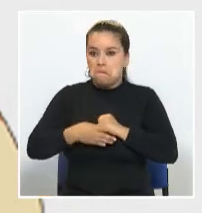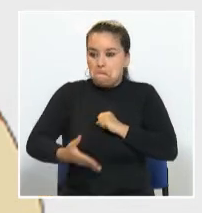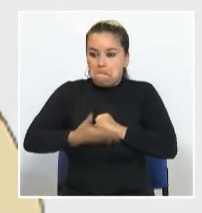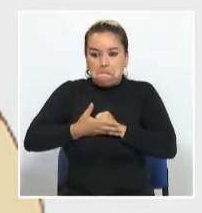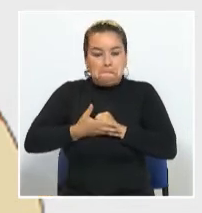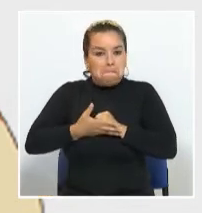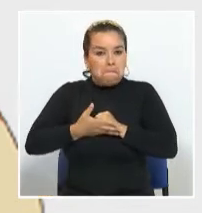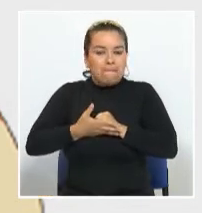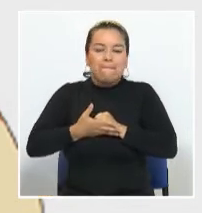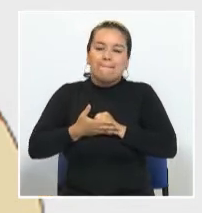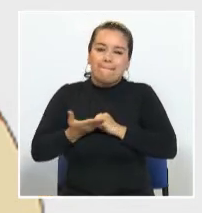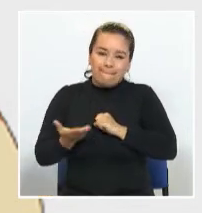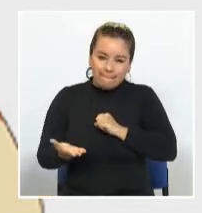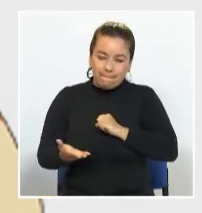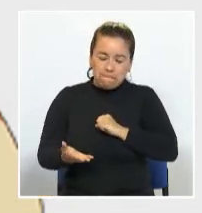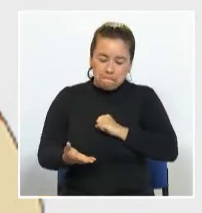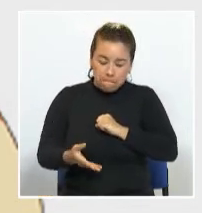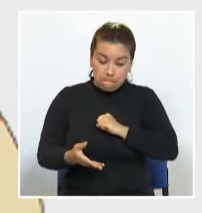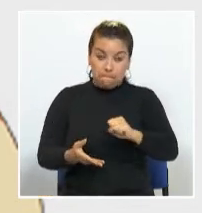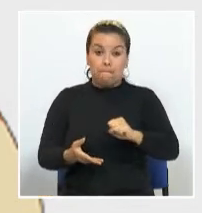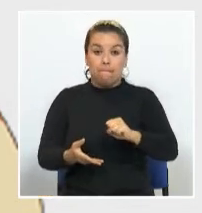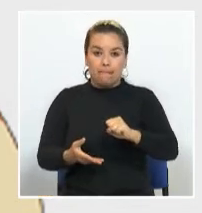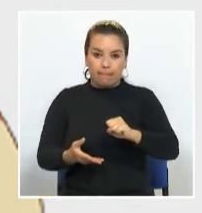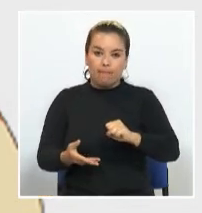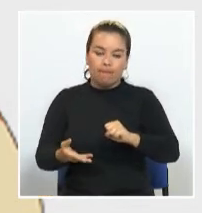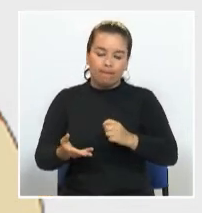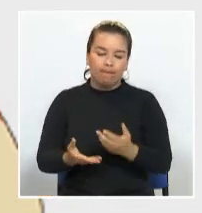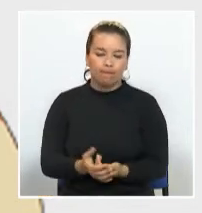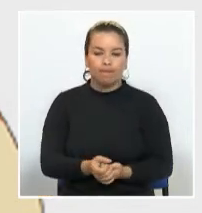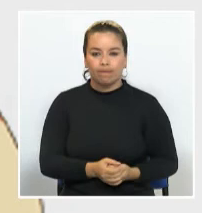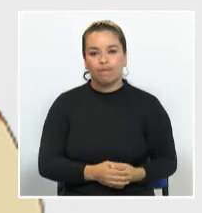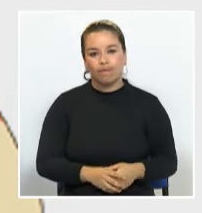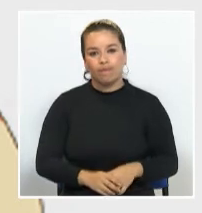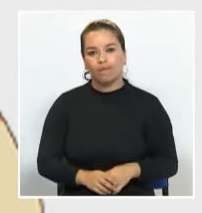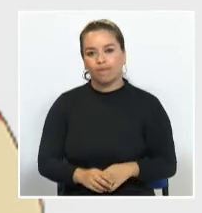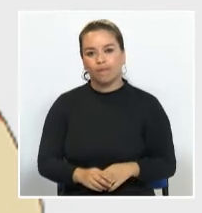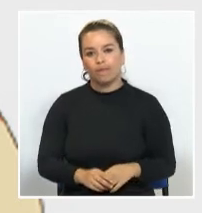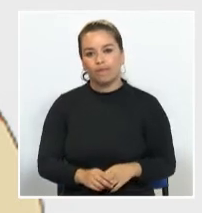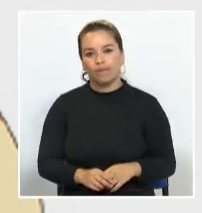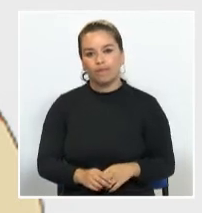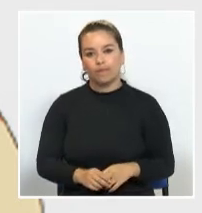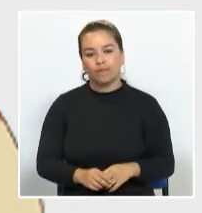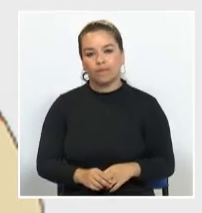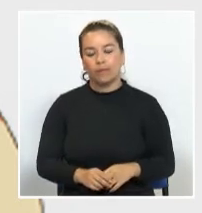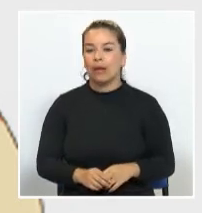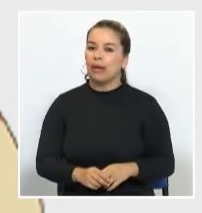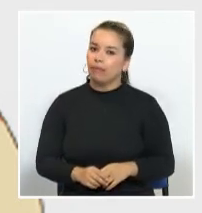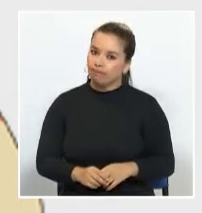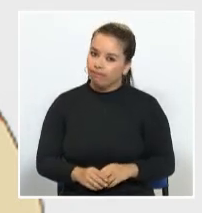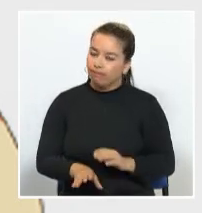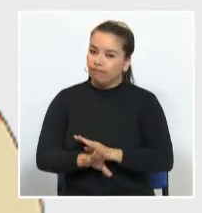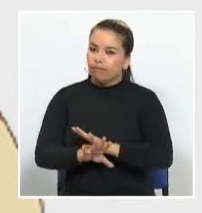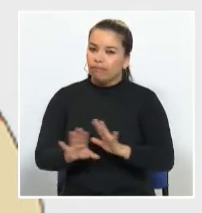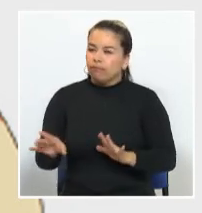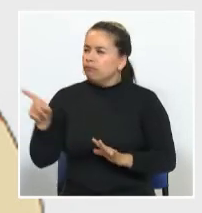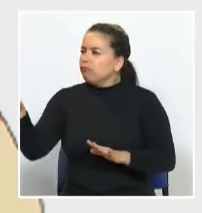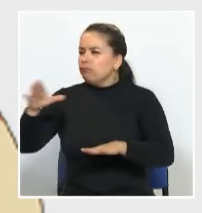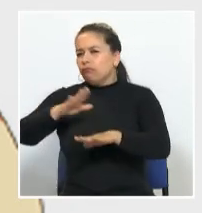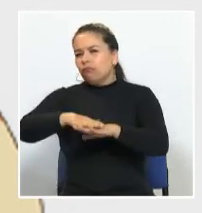produciendo los preinfartos o infartos dependiendo de la severidad del caso. Bueno, doctor, ¿cuál sería ese mensaje